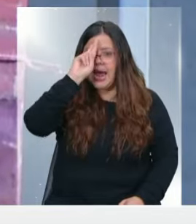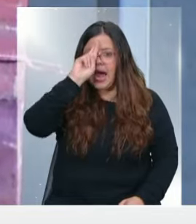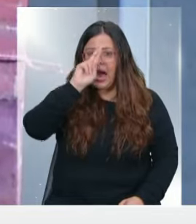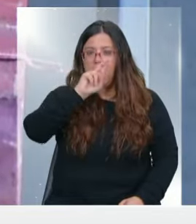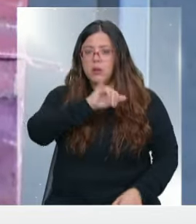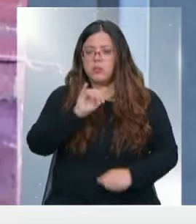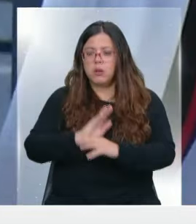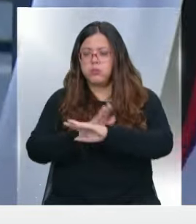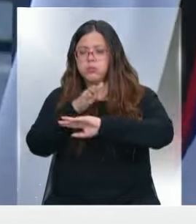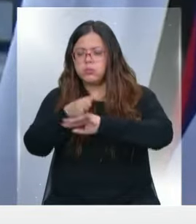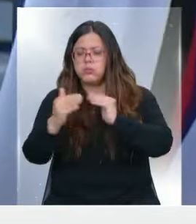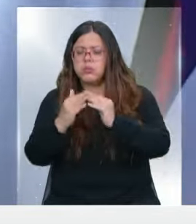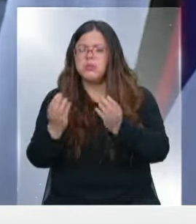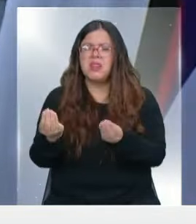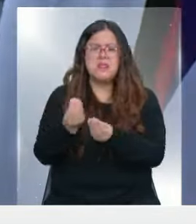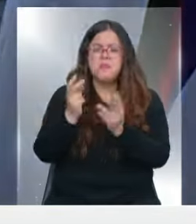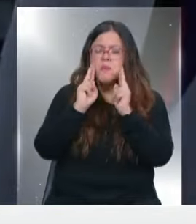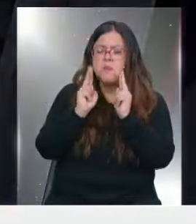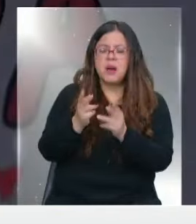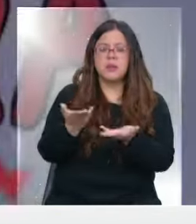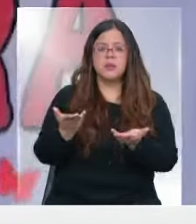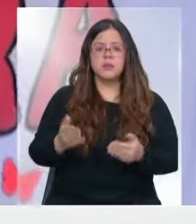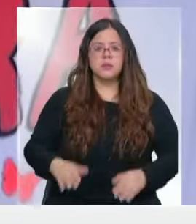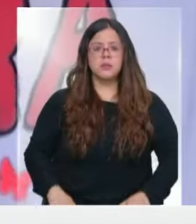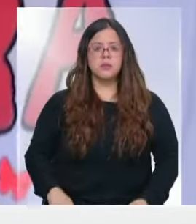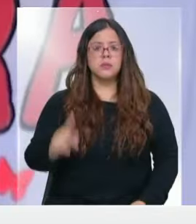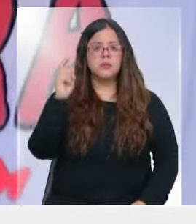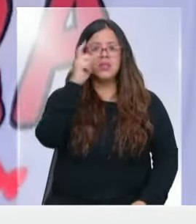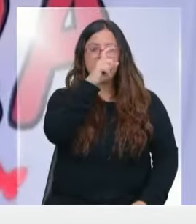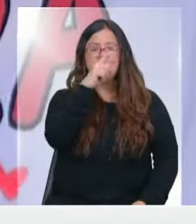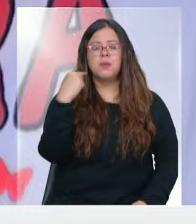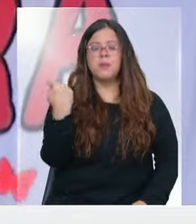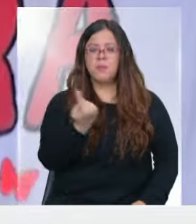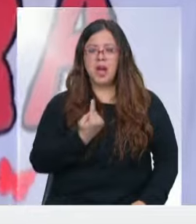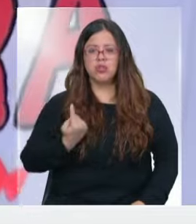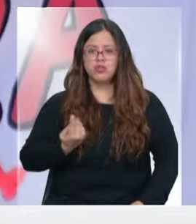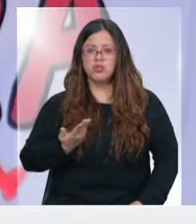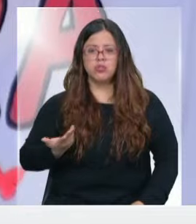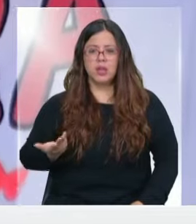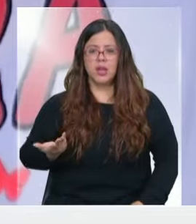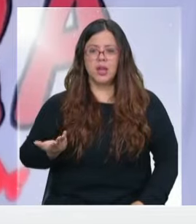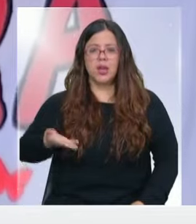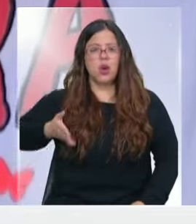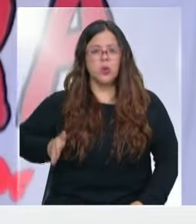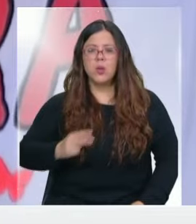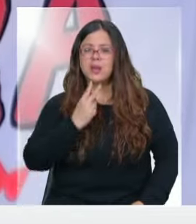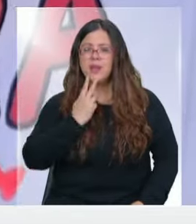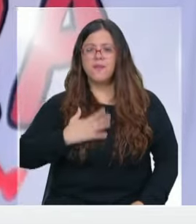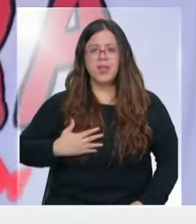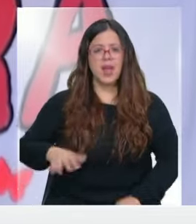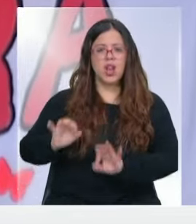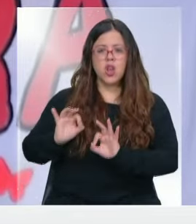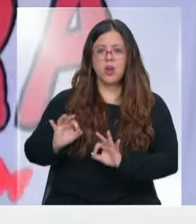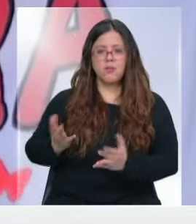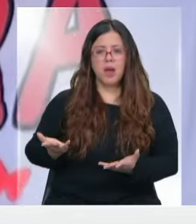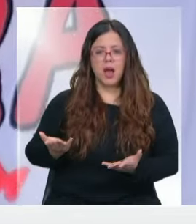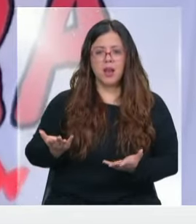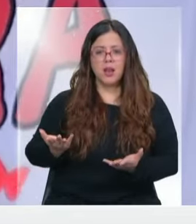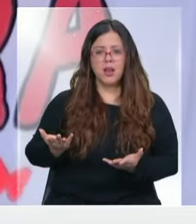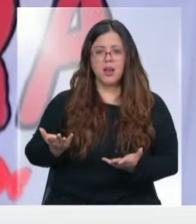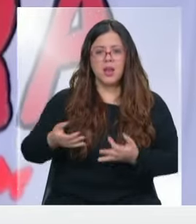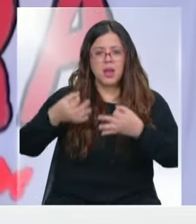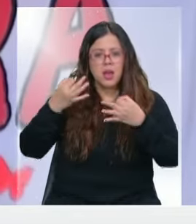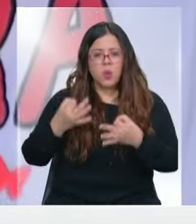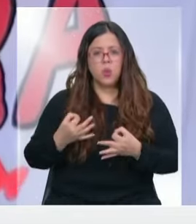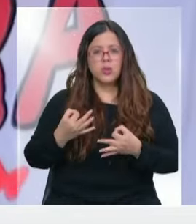al domicilio para ver qué pasaba. Es difícil para nosotros seguir nuestra vida de una manera normal, sabiendo que nos